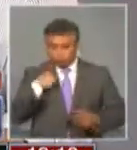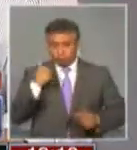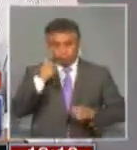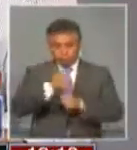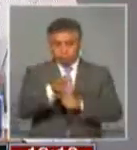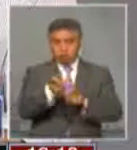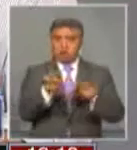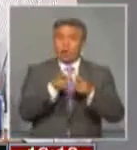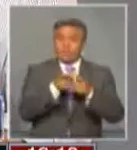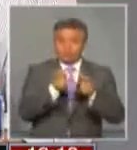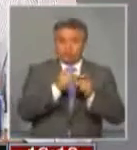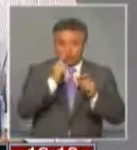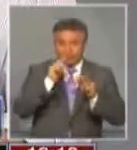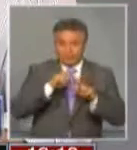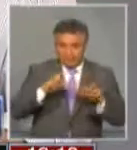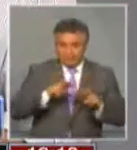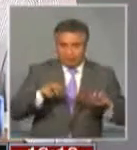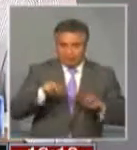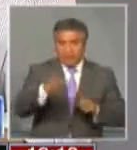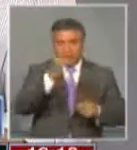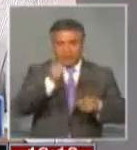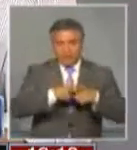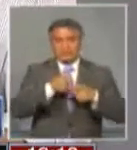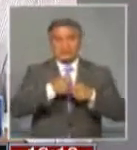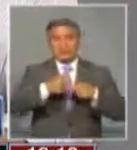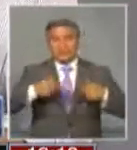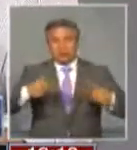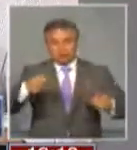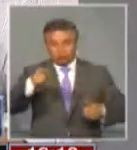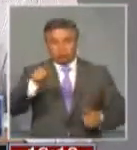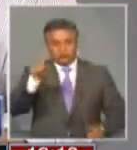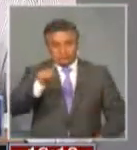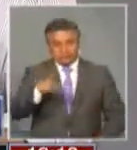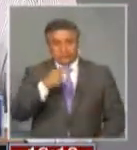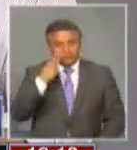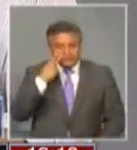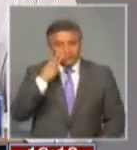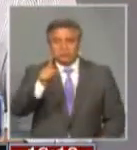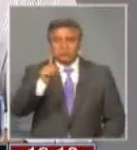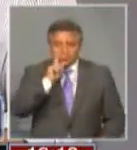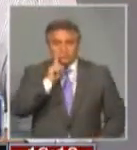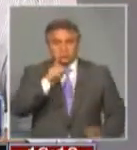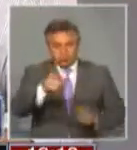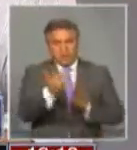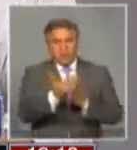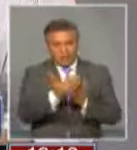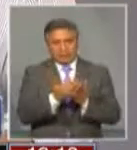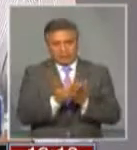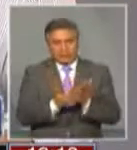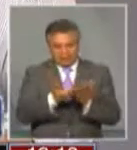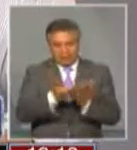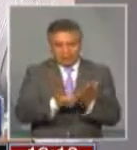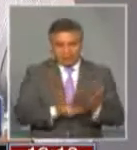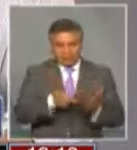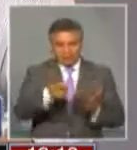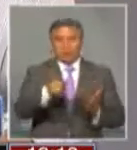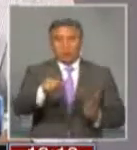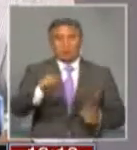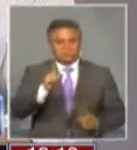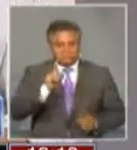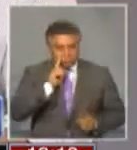investigadora, le preguntaría al exdirector del Servicio de Impuestos Internos, ¿por qué teniendo los antecedentes, ya?